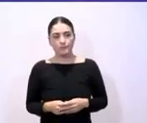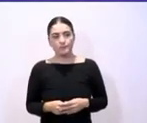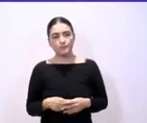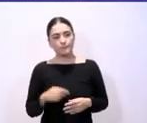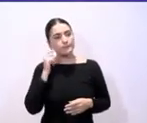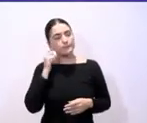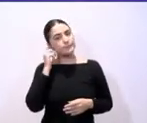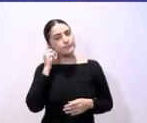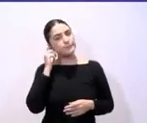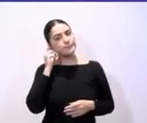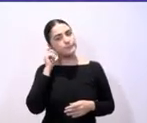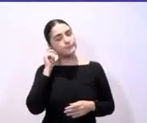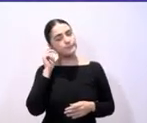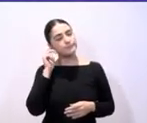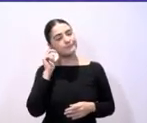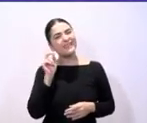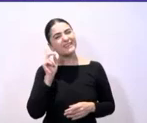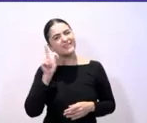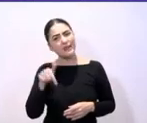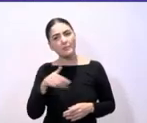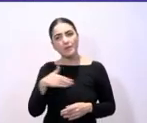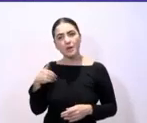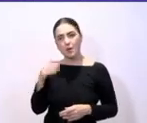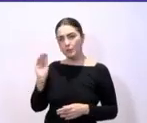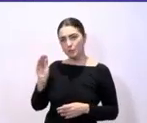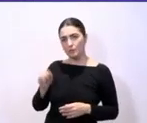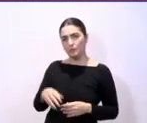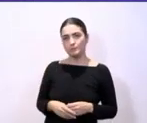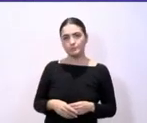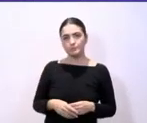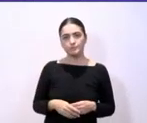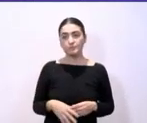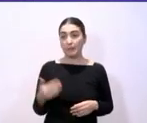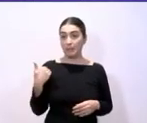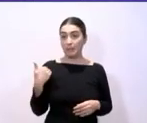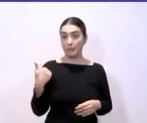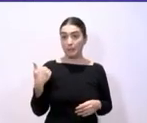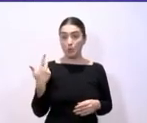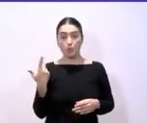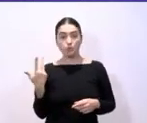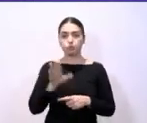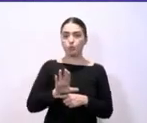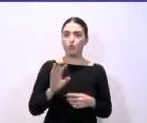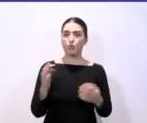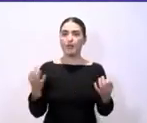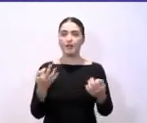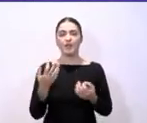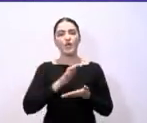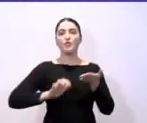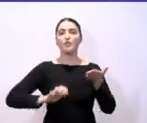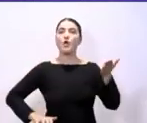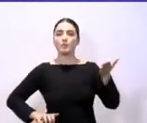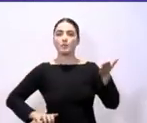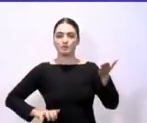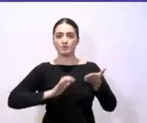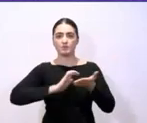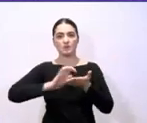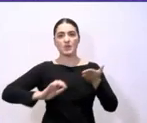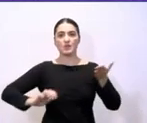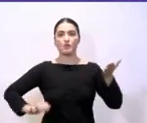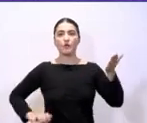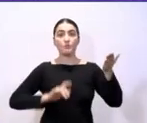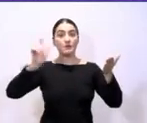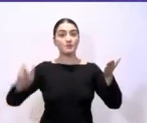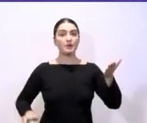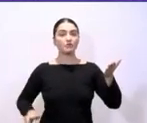Y también le quiero preguntar. Recientemente presentaban el informe de la persona